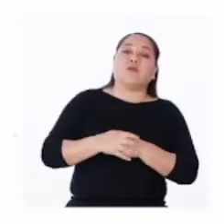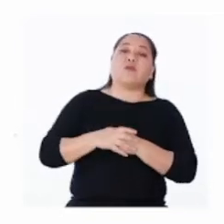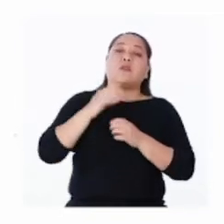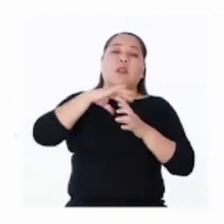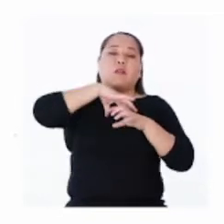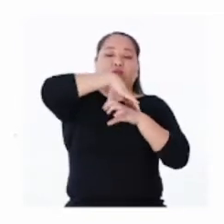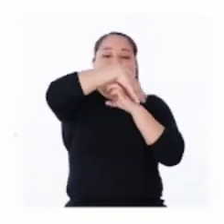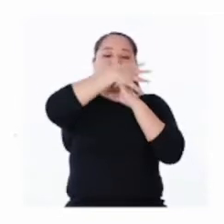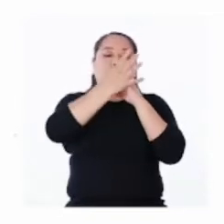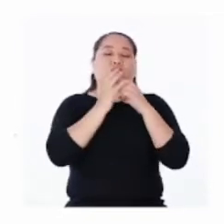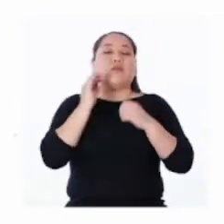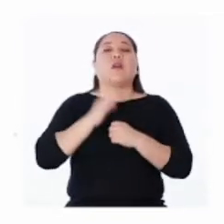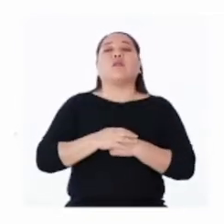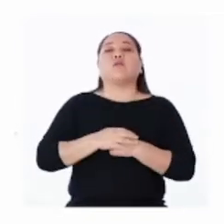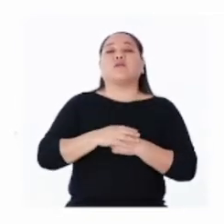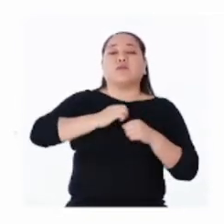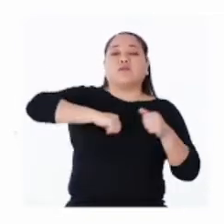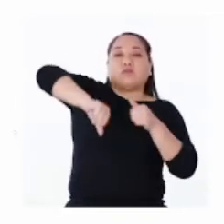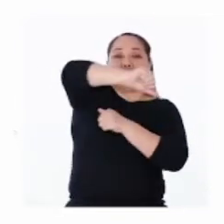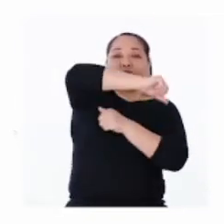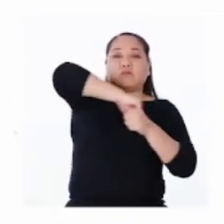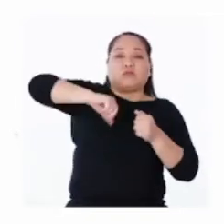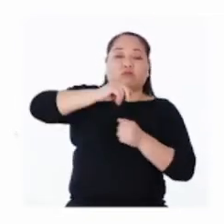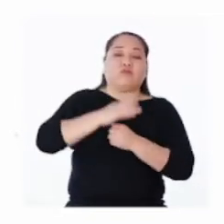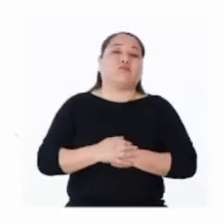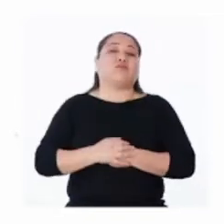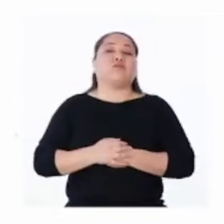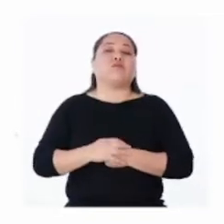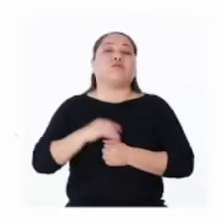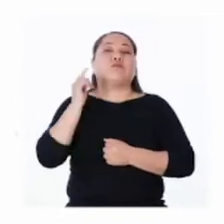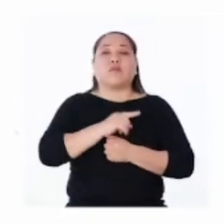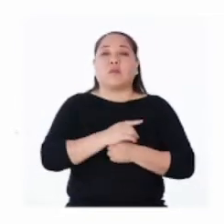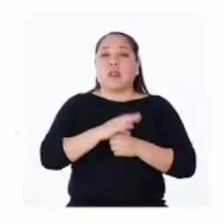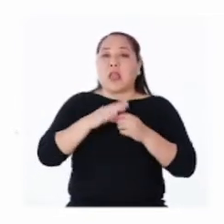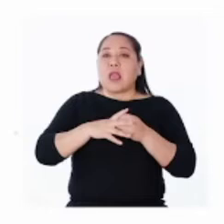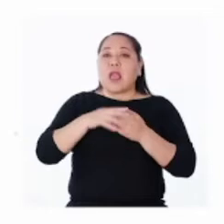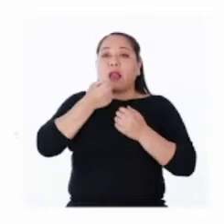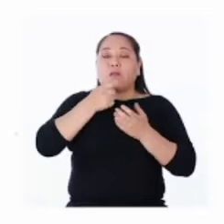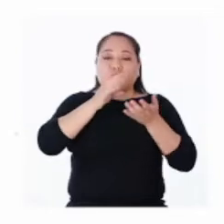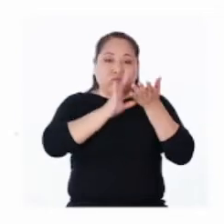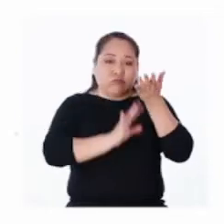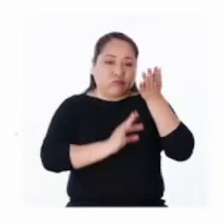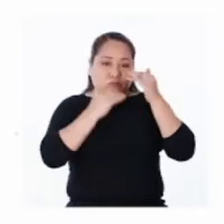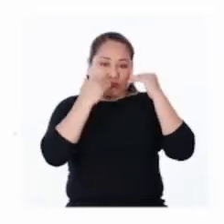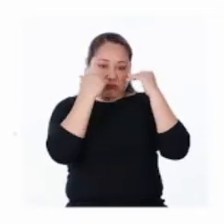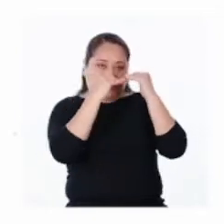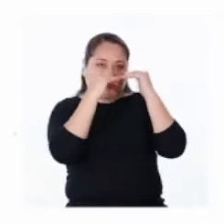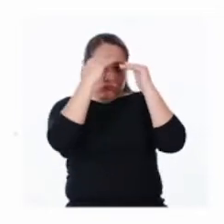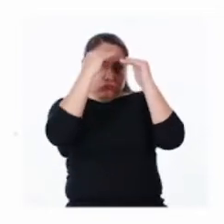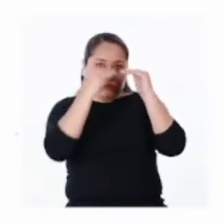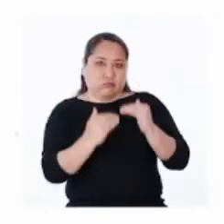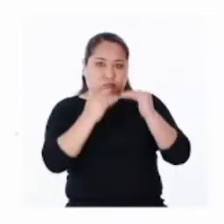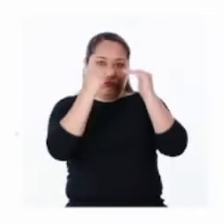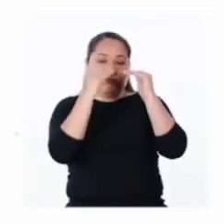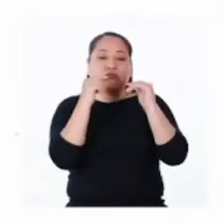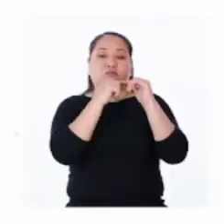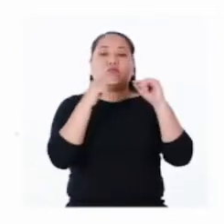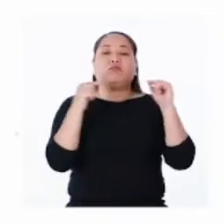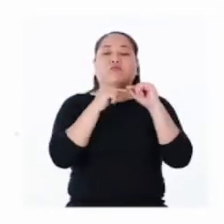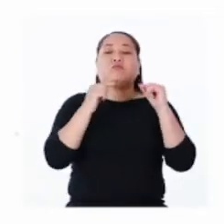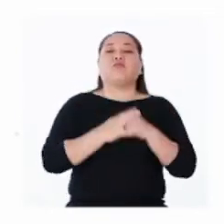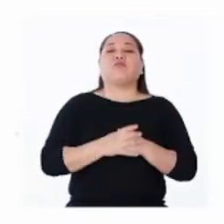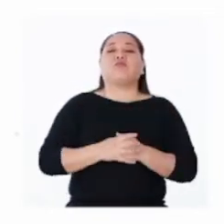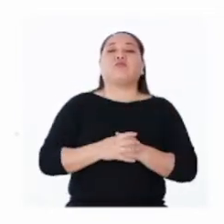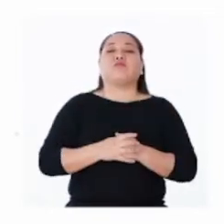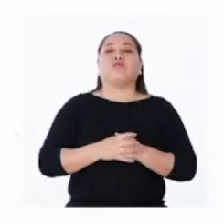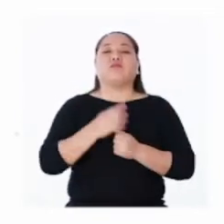célula intracelular y su medio externo, extracelular, mientras que el líquido intersectorial es el líquido que se